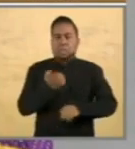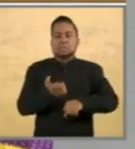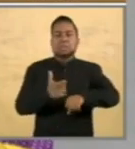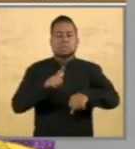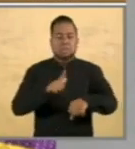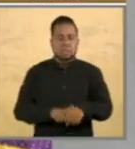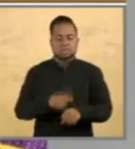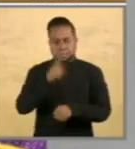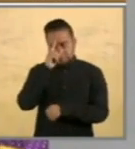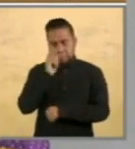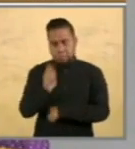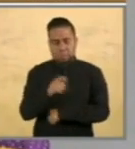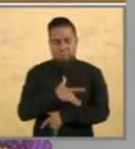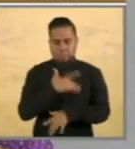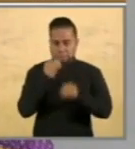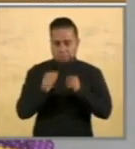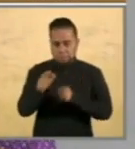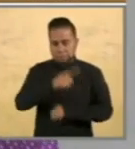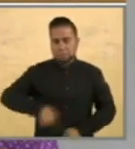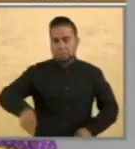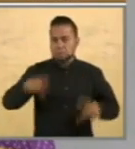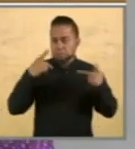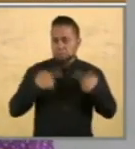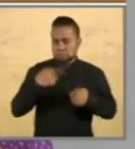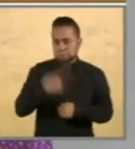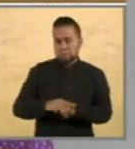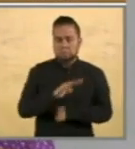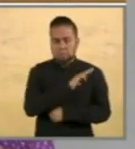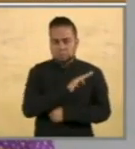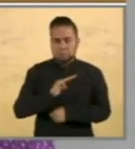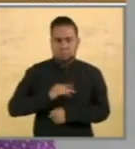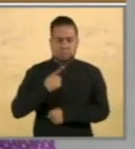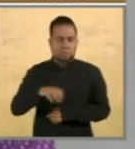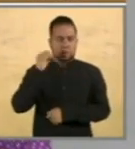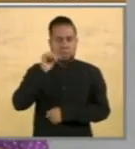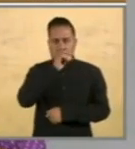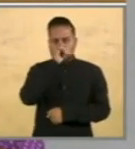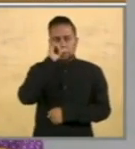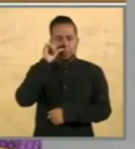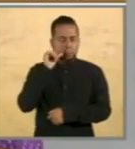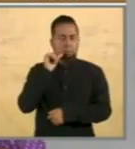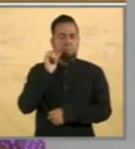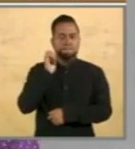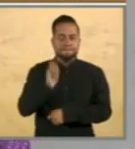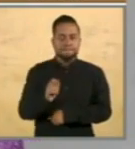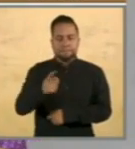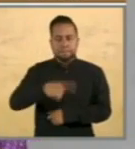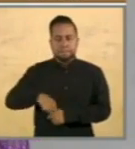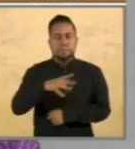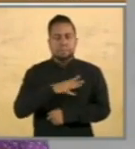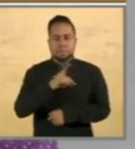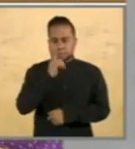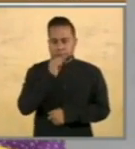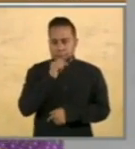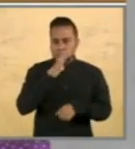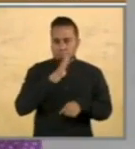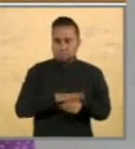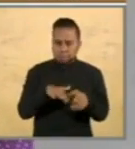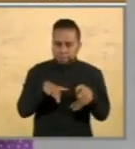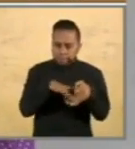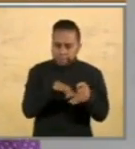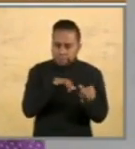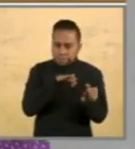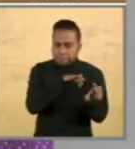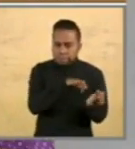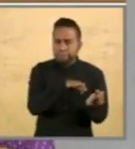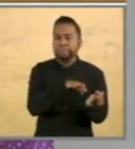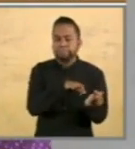Estatal para garantizarle a la ciudadanía de este municipio de Oaxaca de Juárez que pues tiene una policía de mayor proximidad